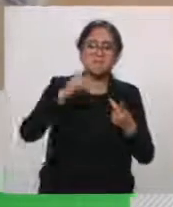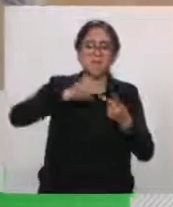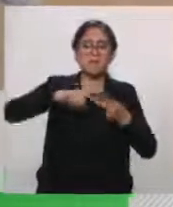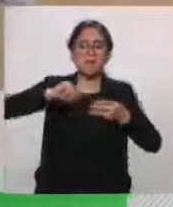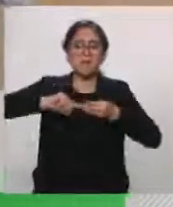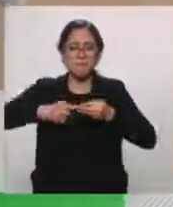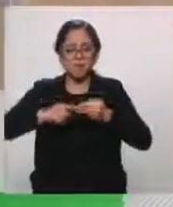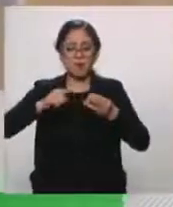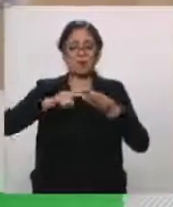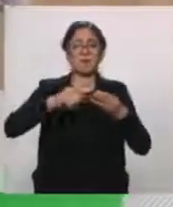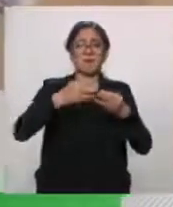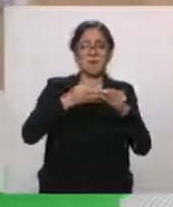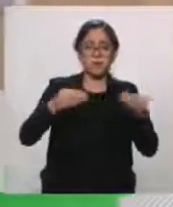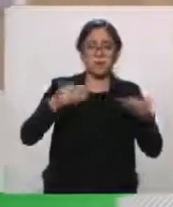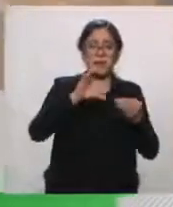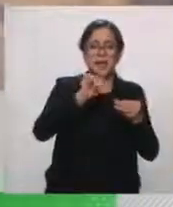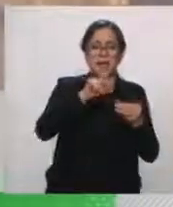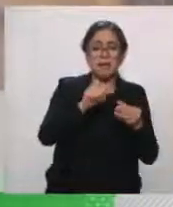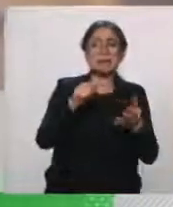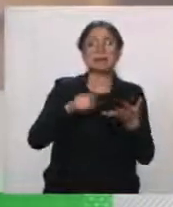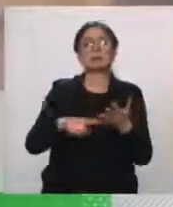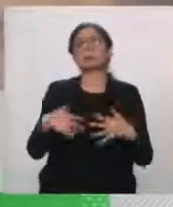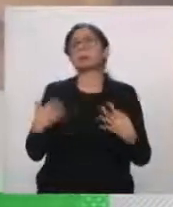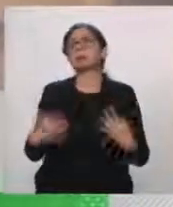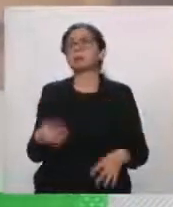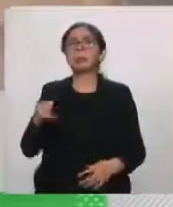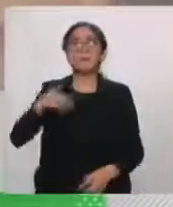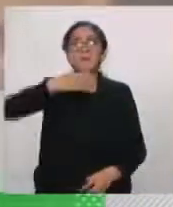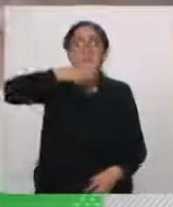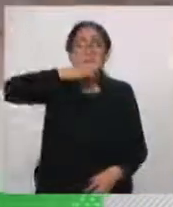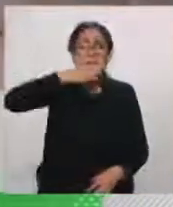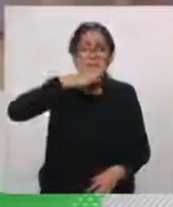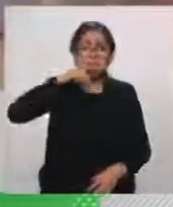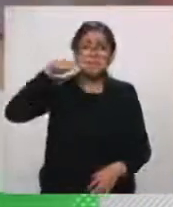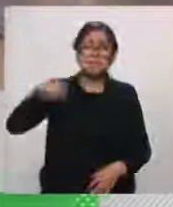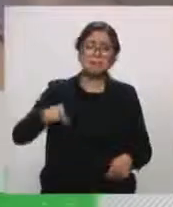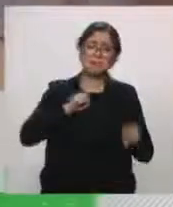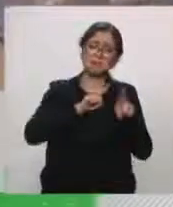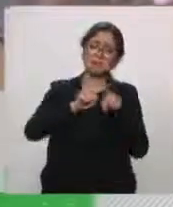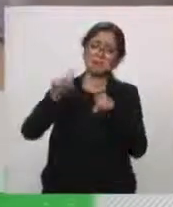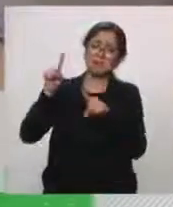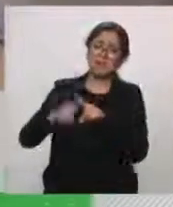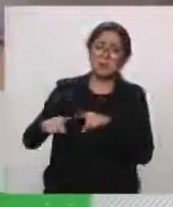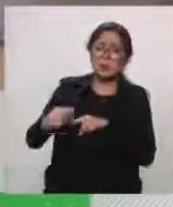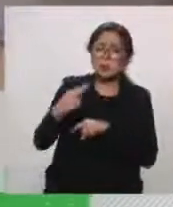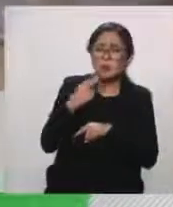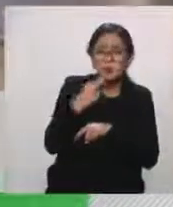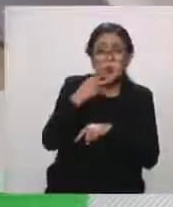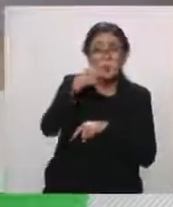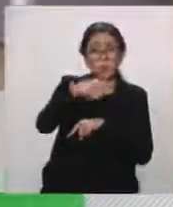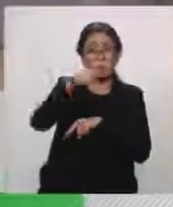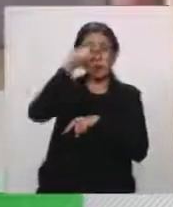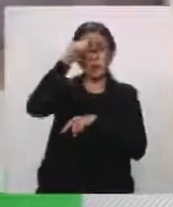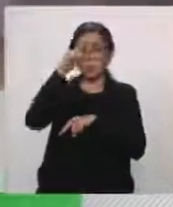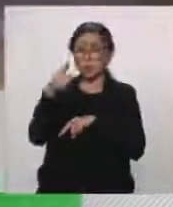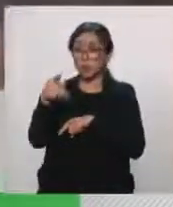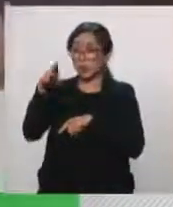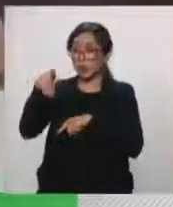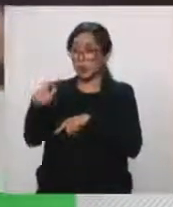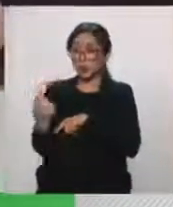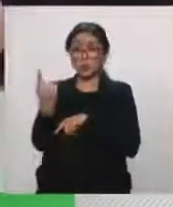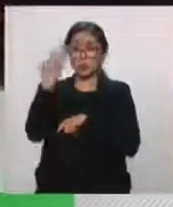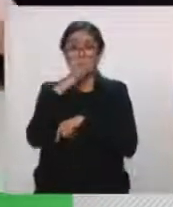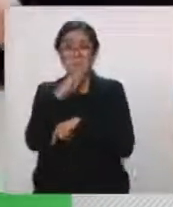calabaza, pero por supuesto el maíz, que tiene miles de rostros, porque no es solo un tipo de maíz, sino